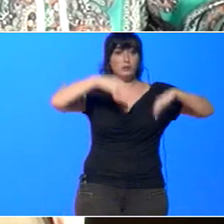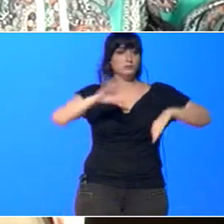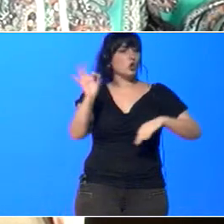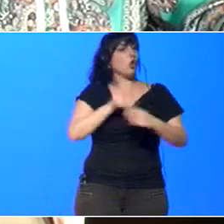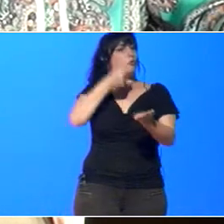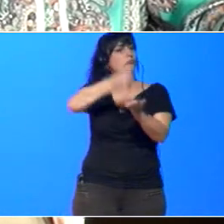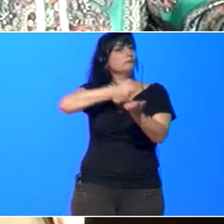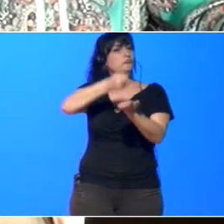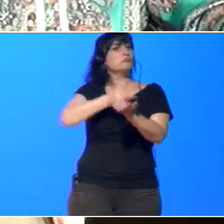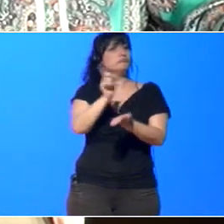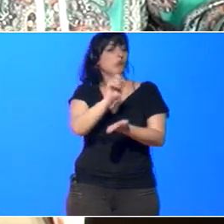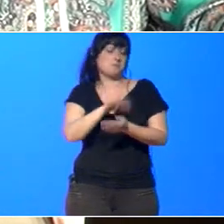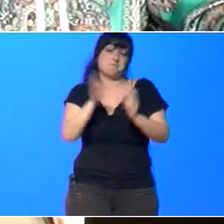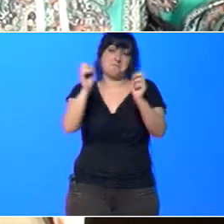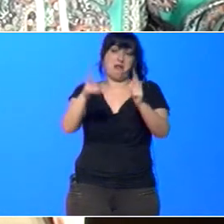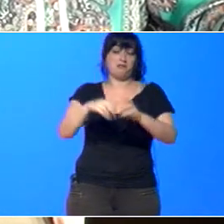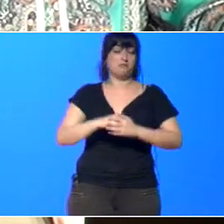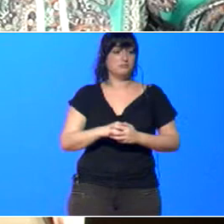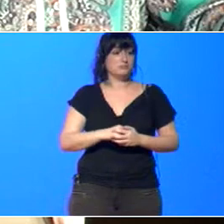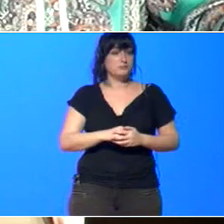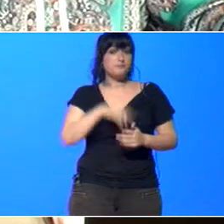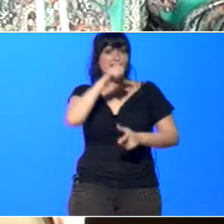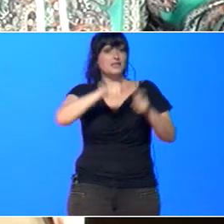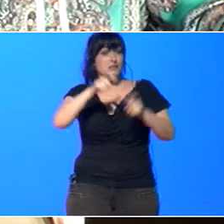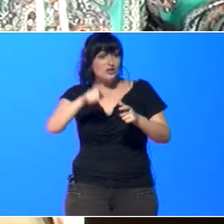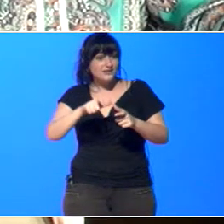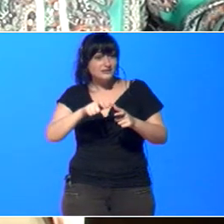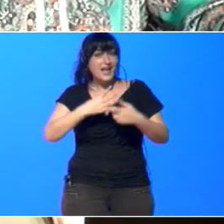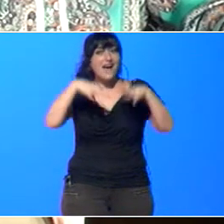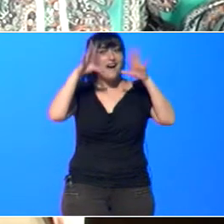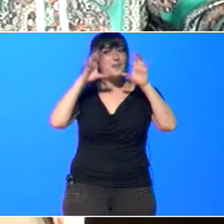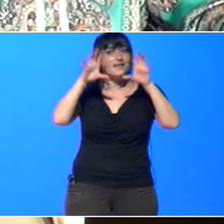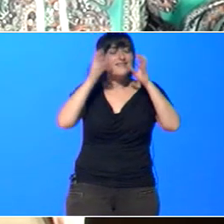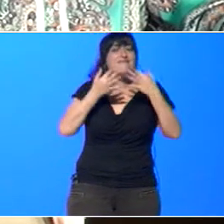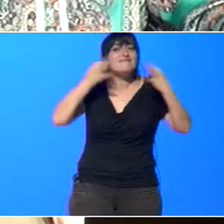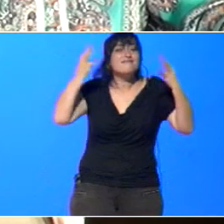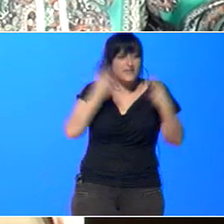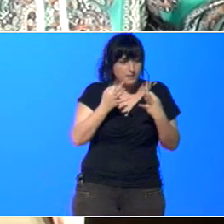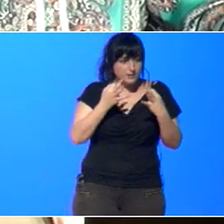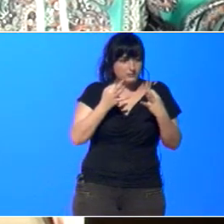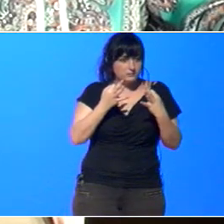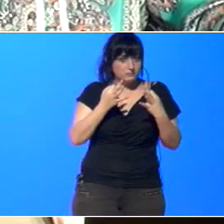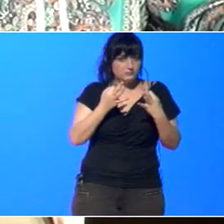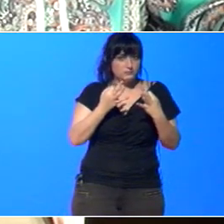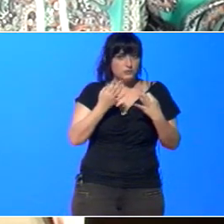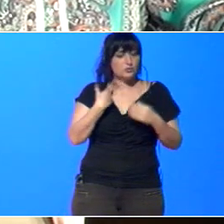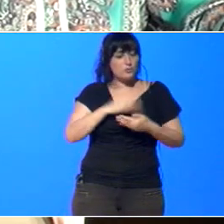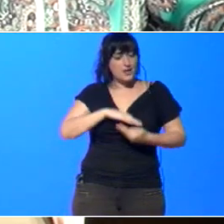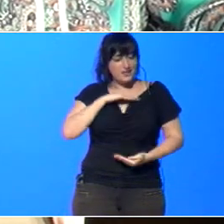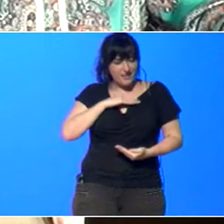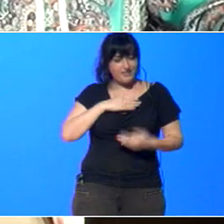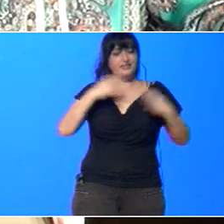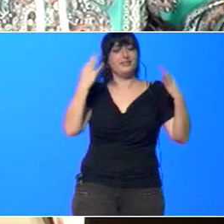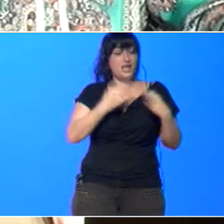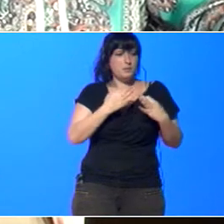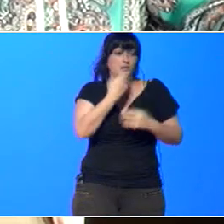pero estaría bien. La gente tiene que tener acreditación, tiene que estar acreditada, porque si no, no puede trabajar